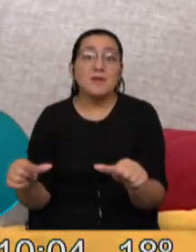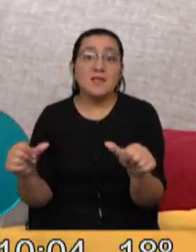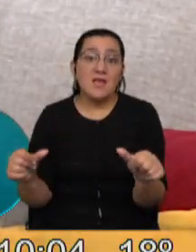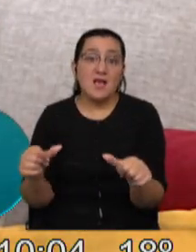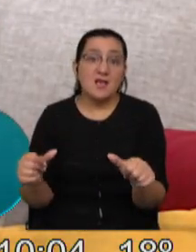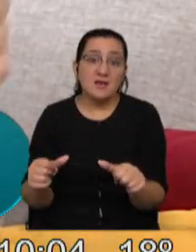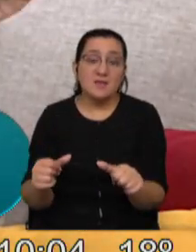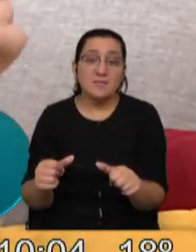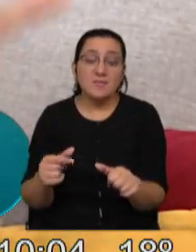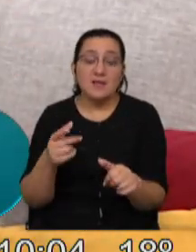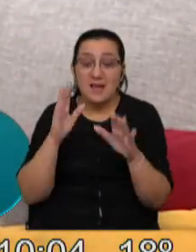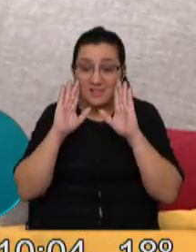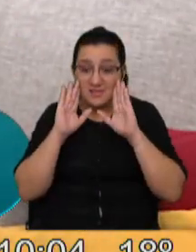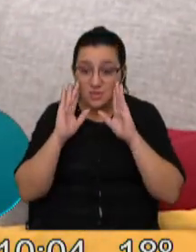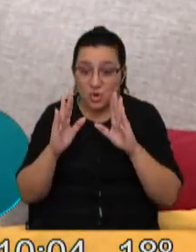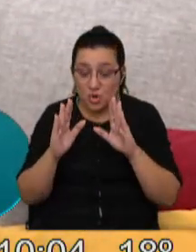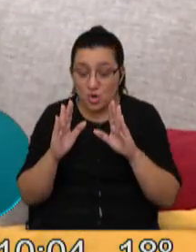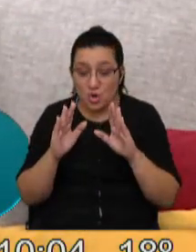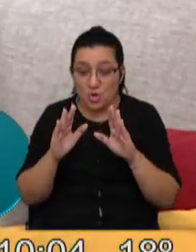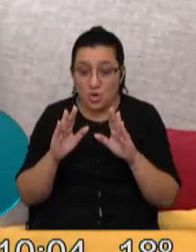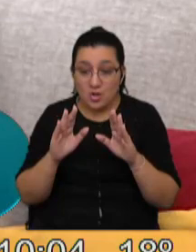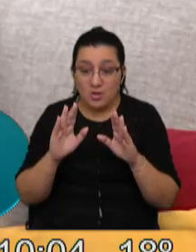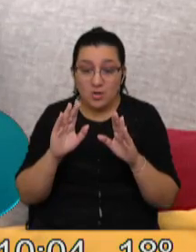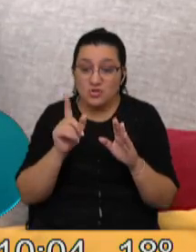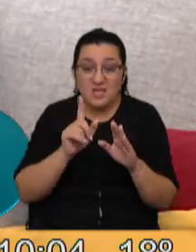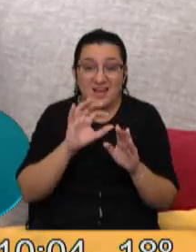de redirigir la atención para eso. Dicho esto,